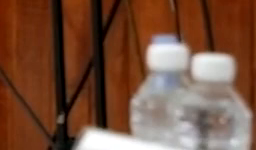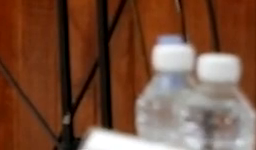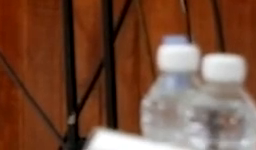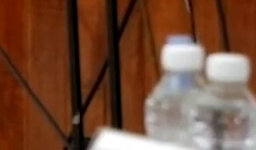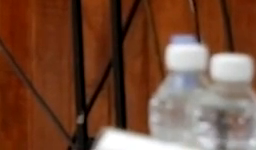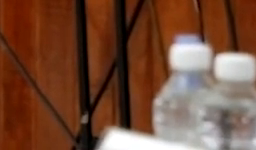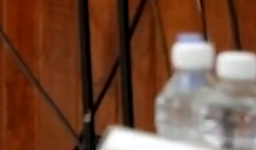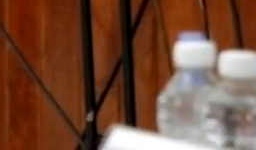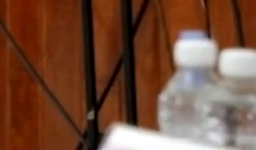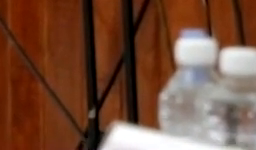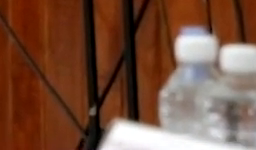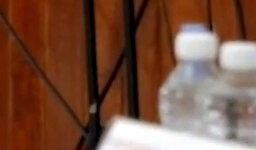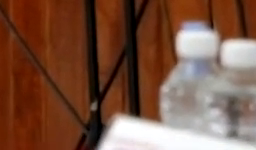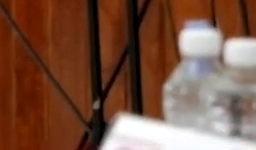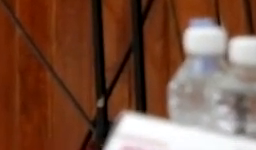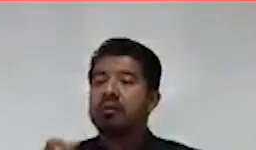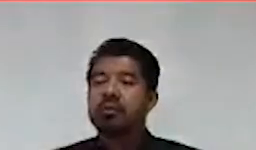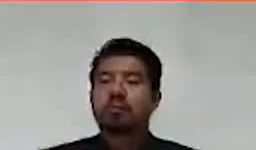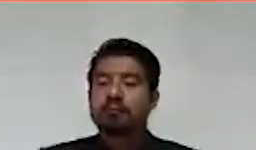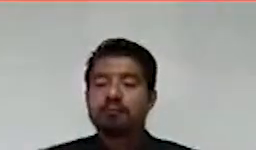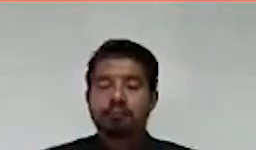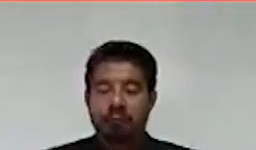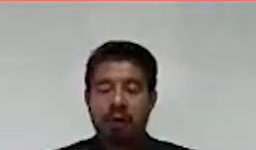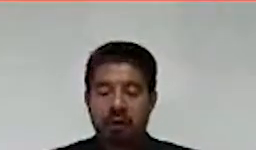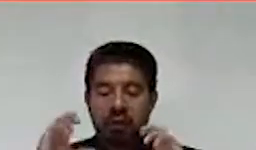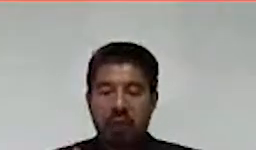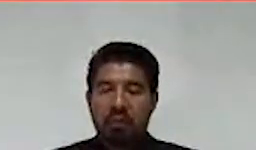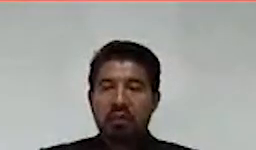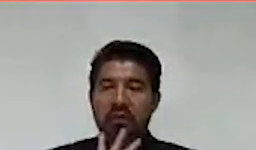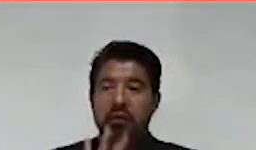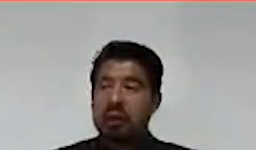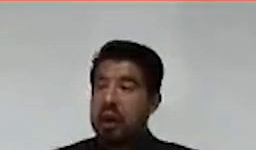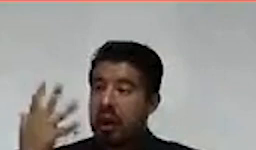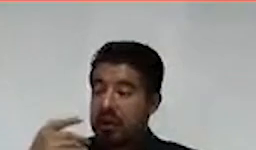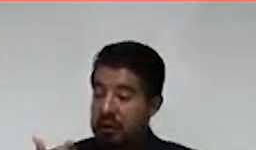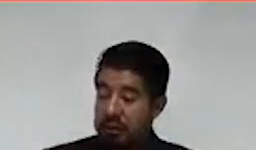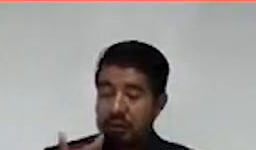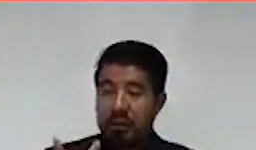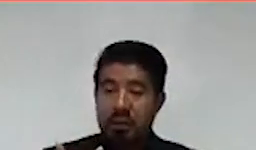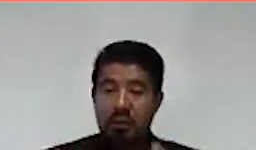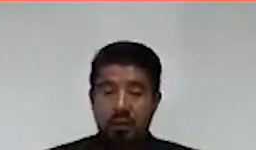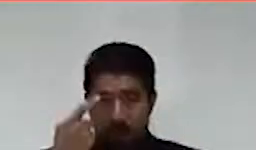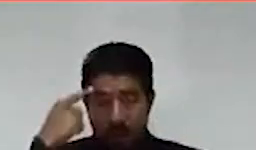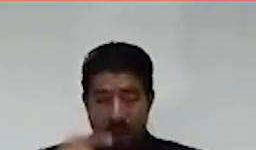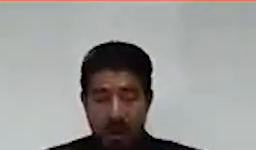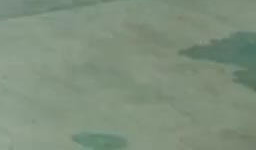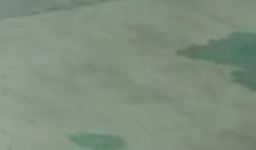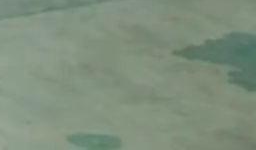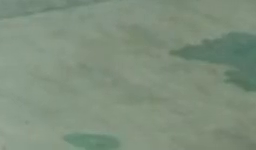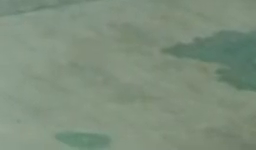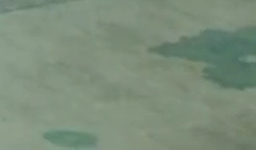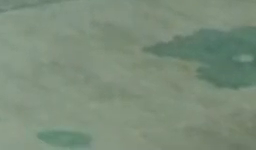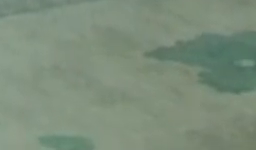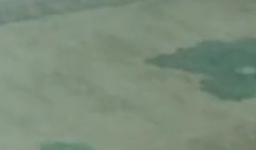íntegramente al instituto de ciencia y tecnología 569 millones corresponden a gasto corriente y 780